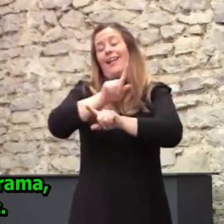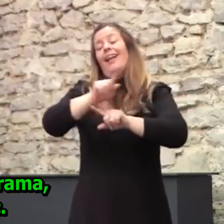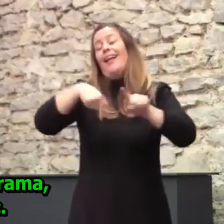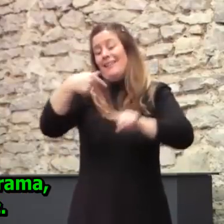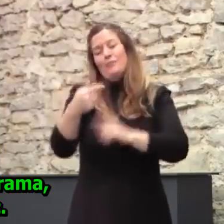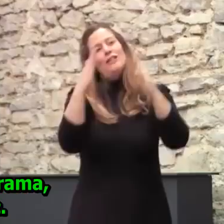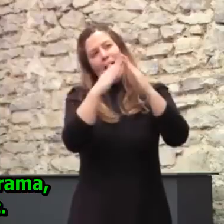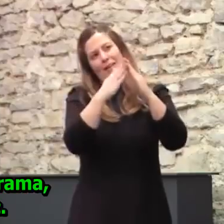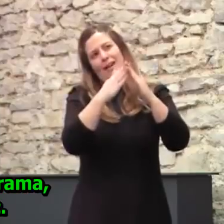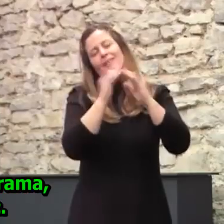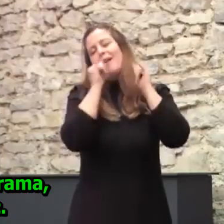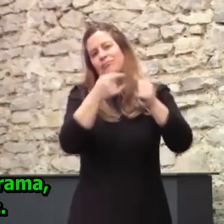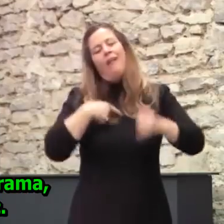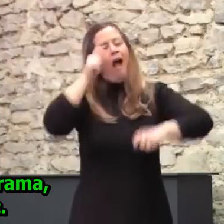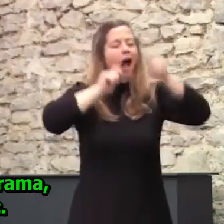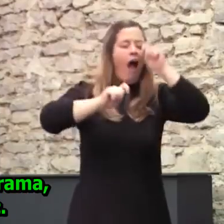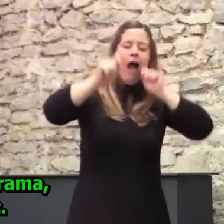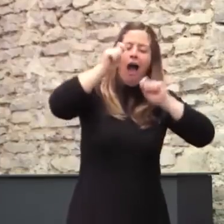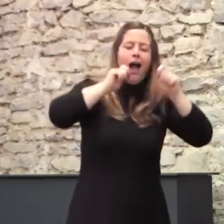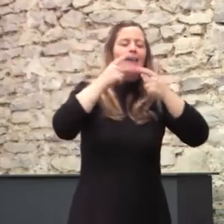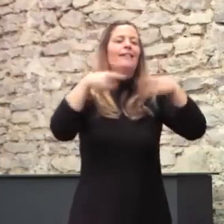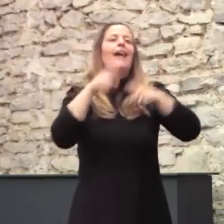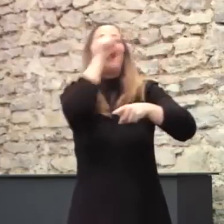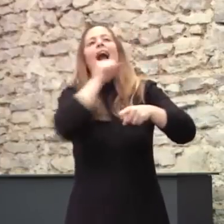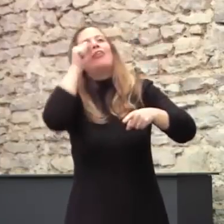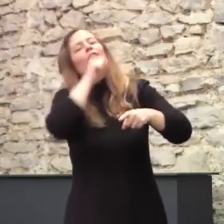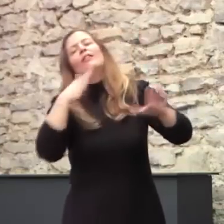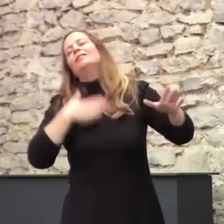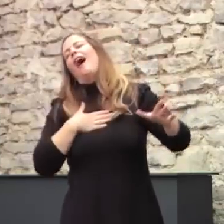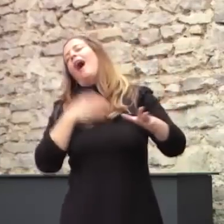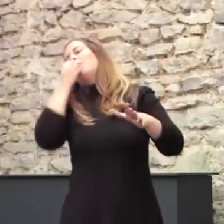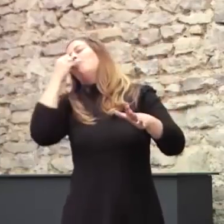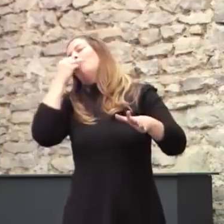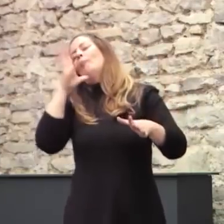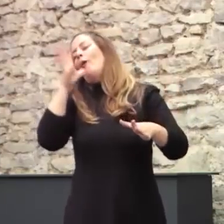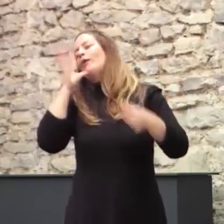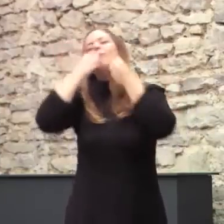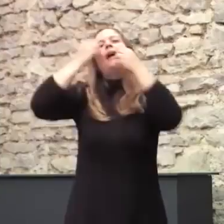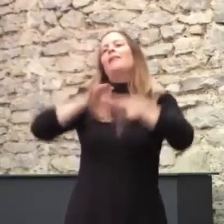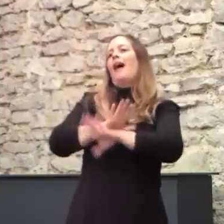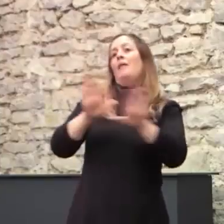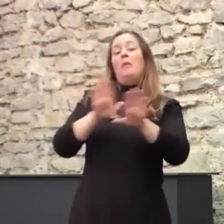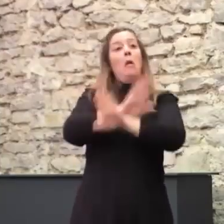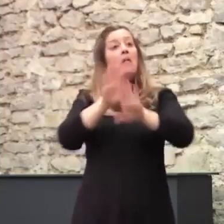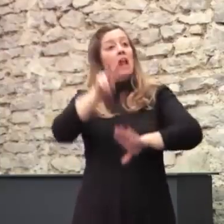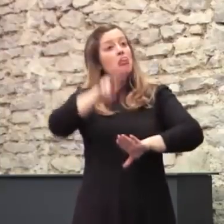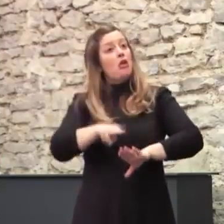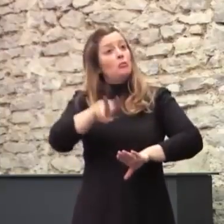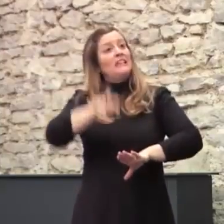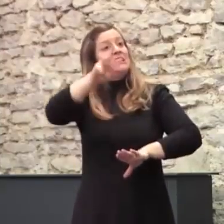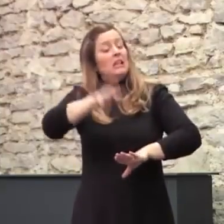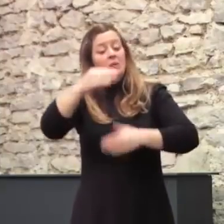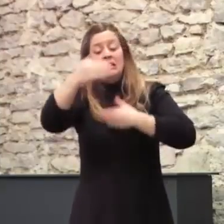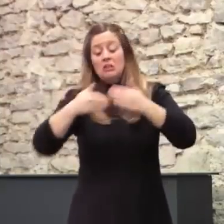ponerme canciones de drama, de por qué me has dejado, etc. Pero bueno, yo pasé mi duelo hoy en 2-3 meses, el